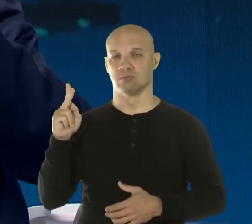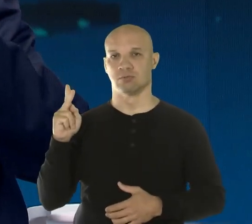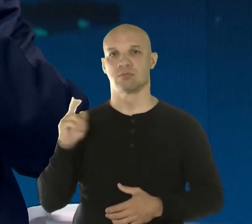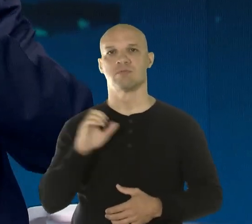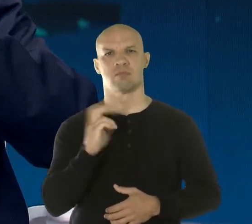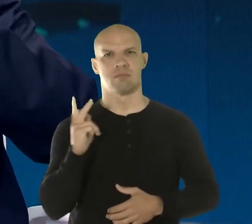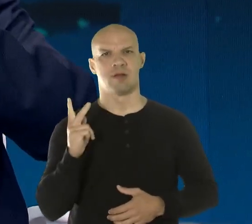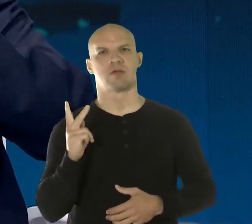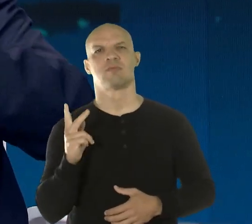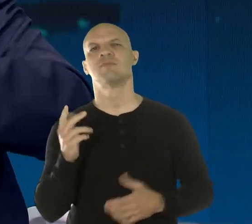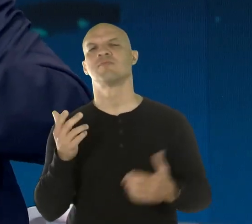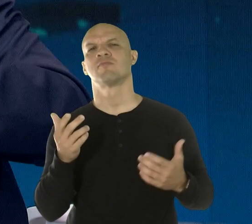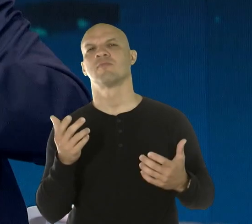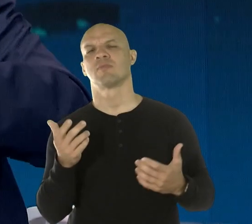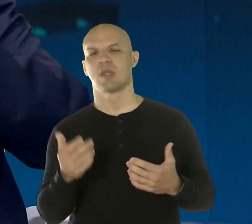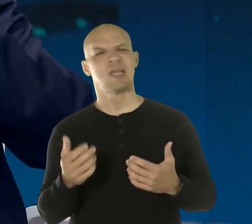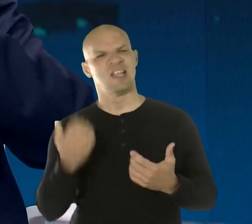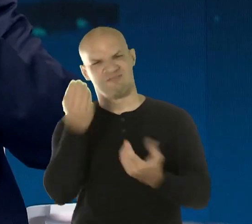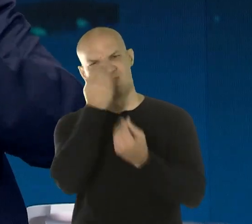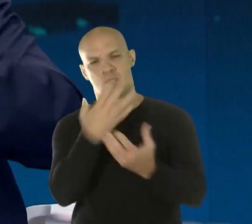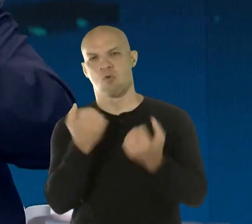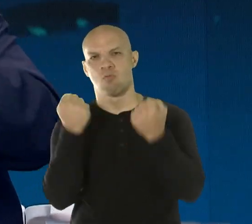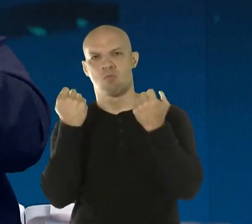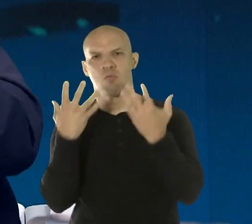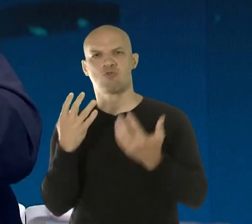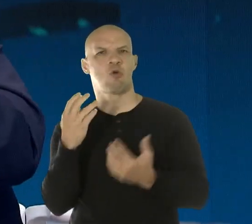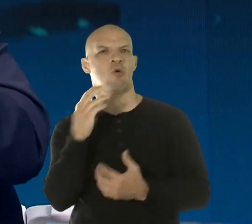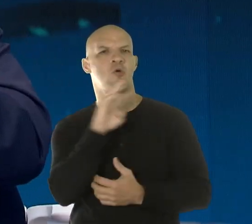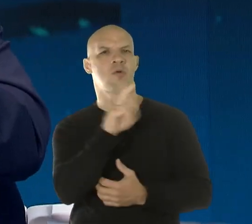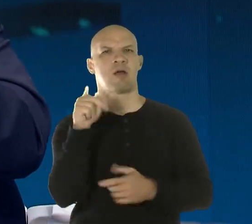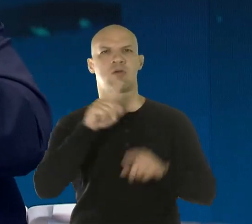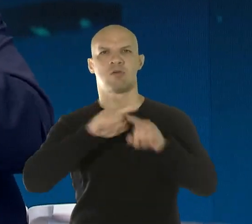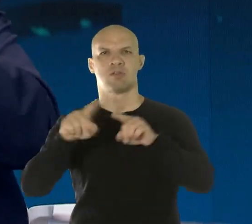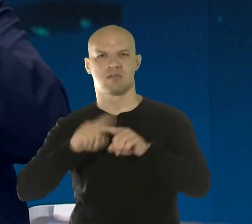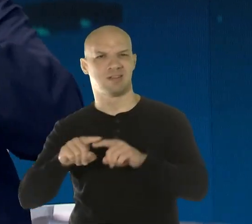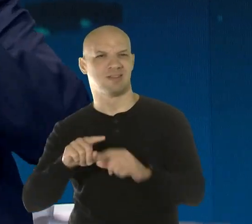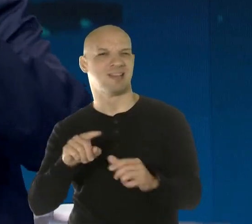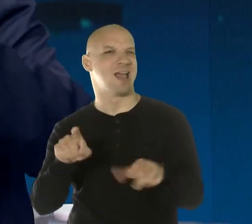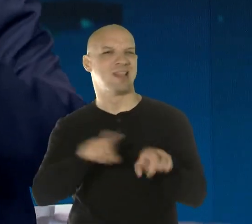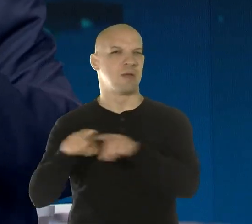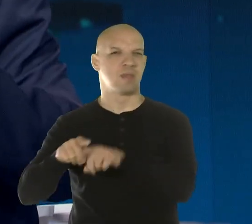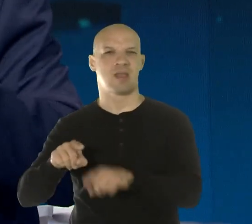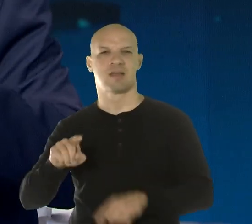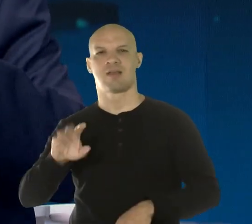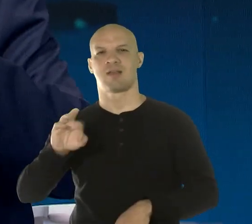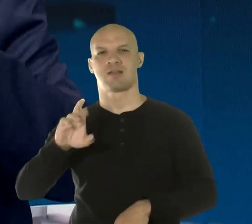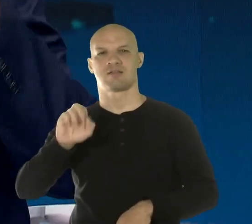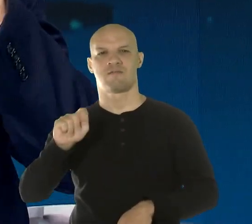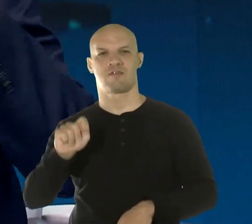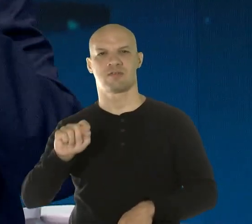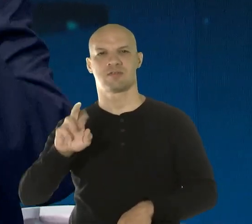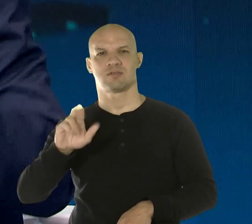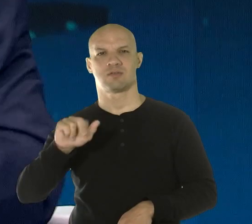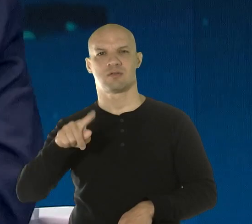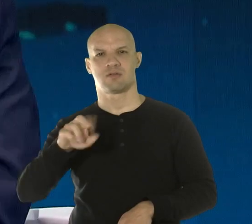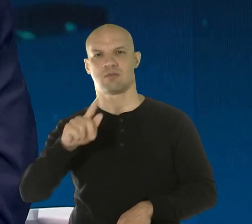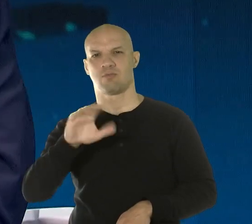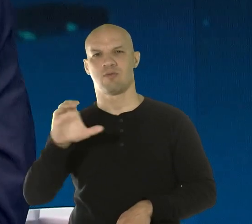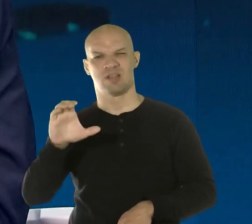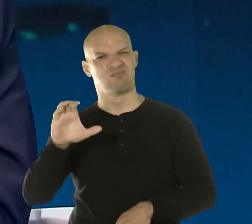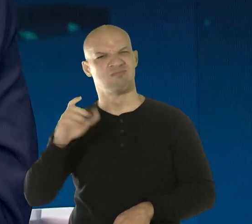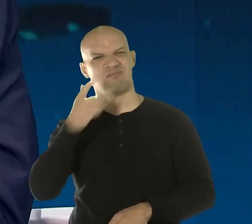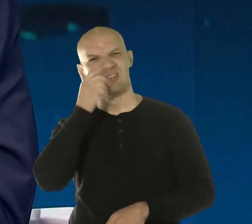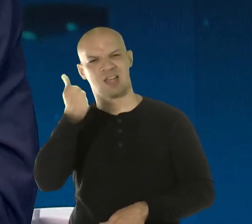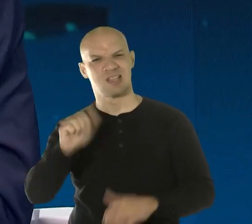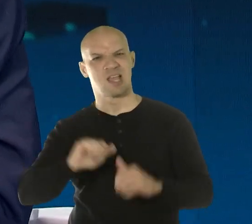hay que decir, muchos de estos bancos, porque me interesaría a lo mejor también hablar de First Republic, claro, porque es interesante la manera que se rescató First Republic,